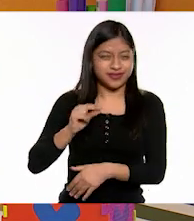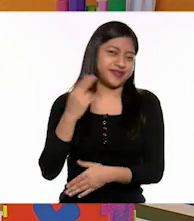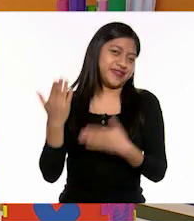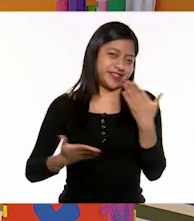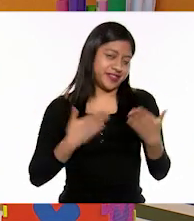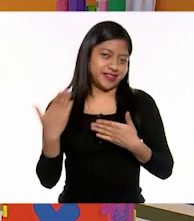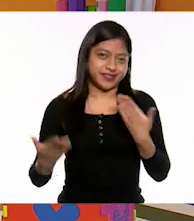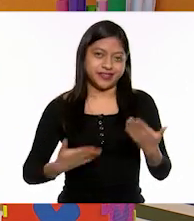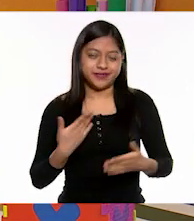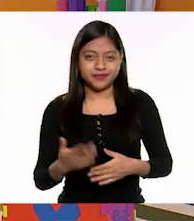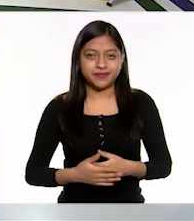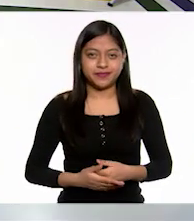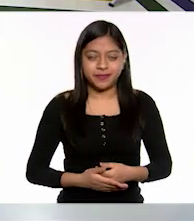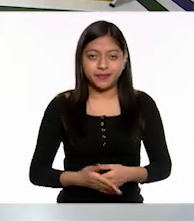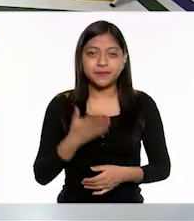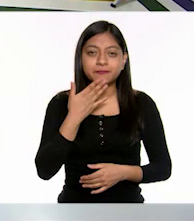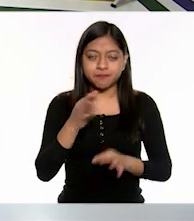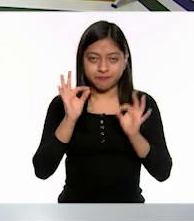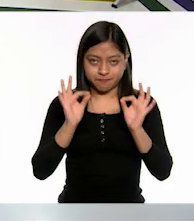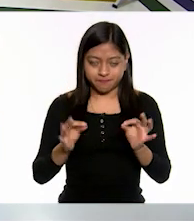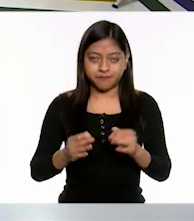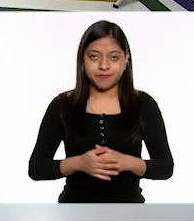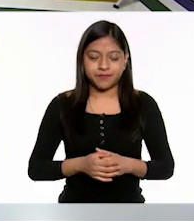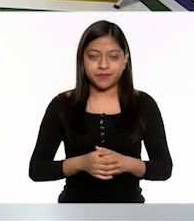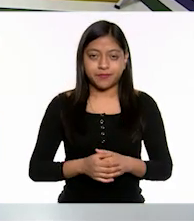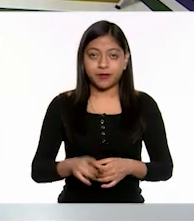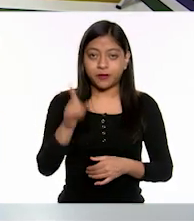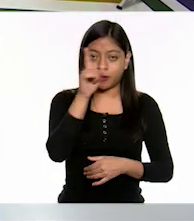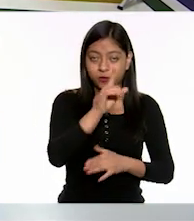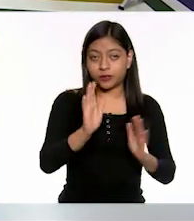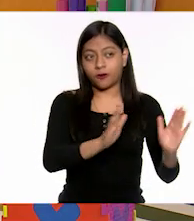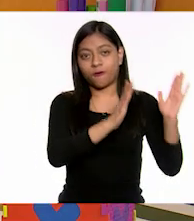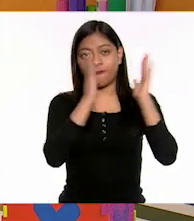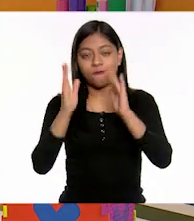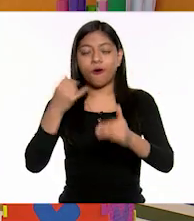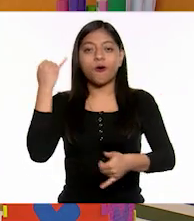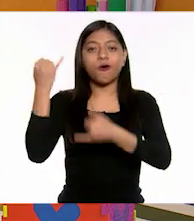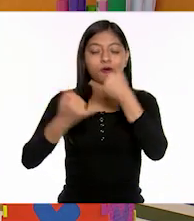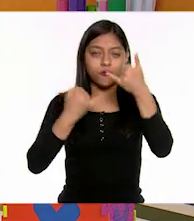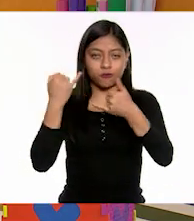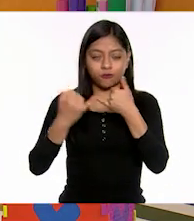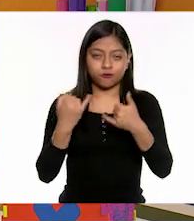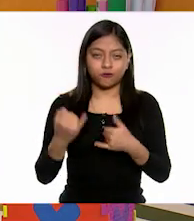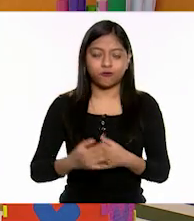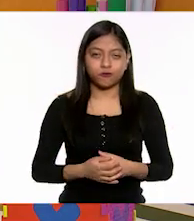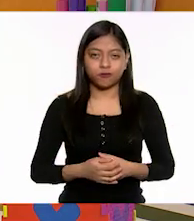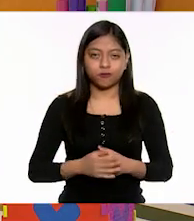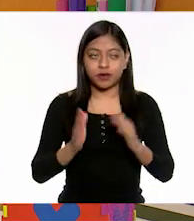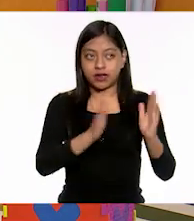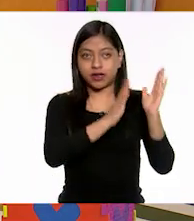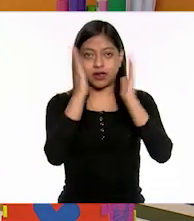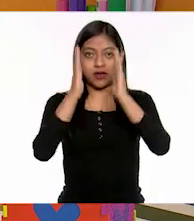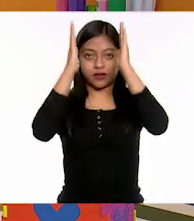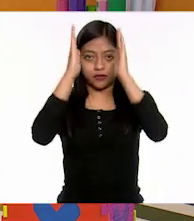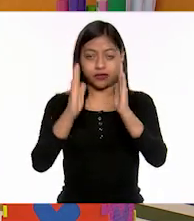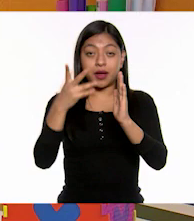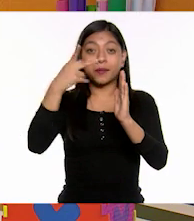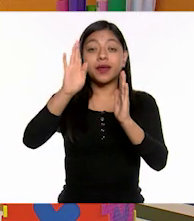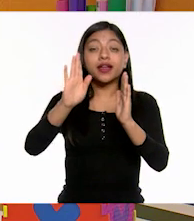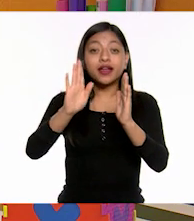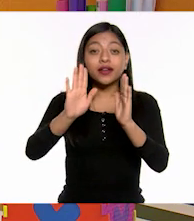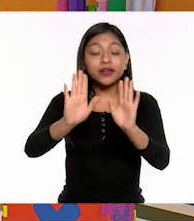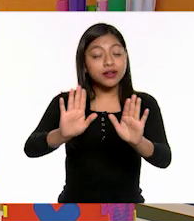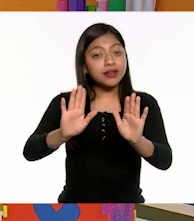ahora sí vamos a llenar la siguiente columna de nuestro cuadro pero